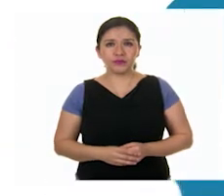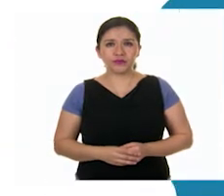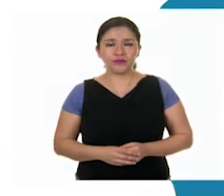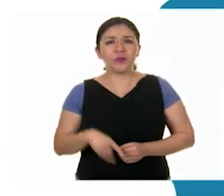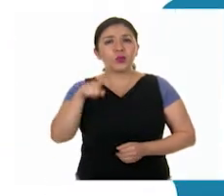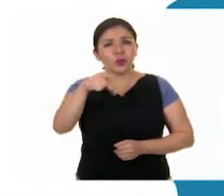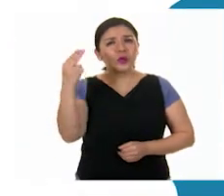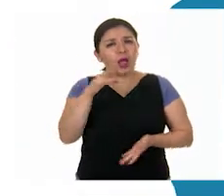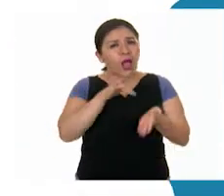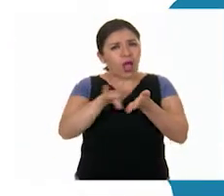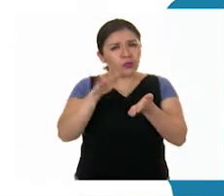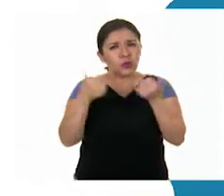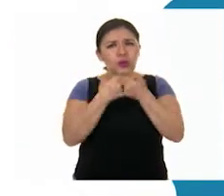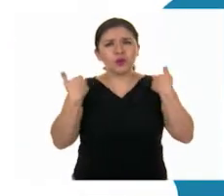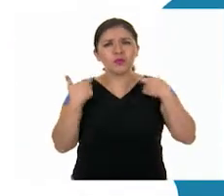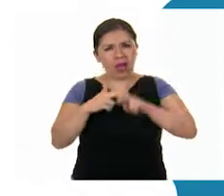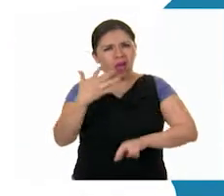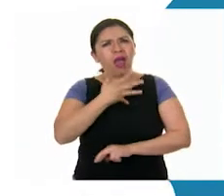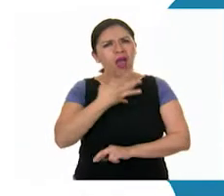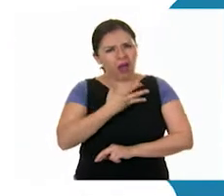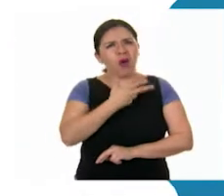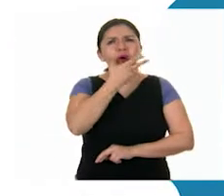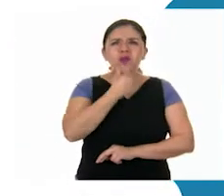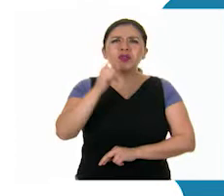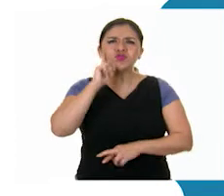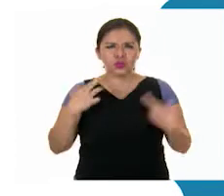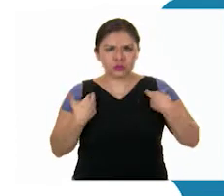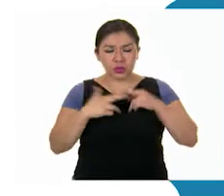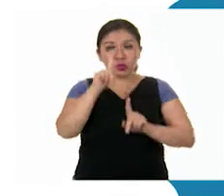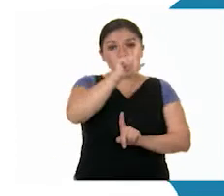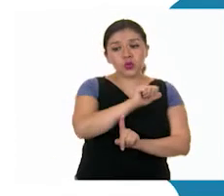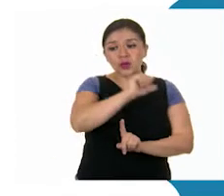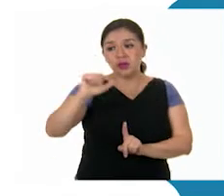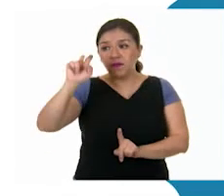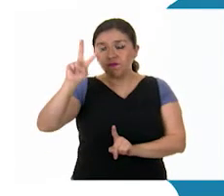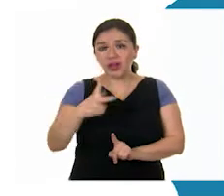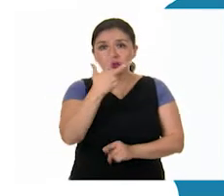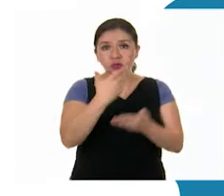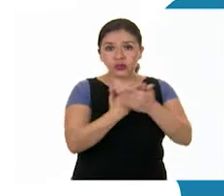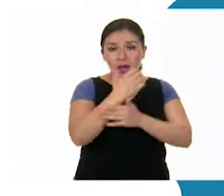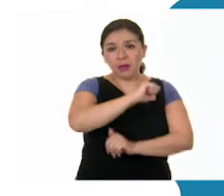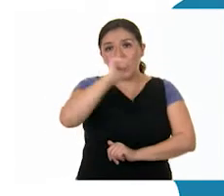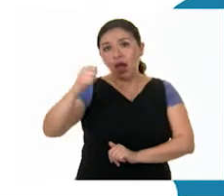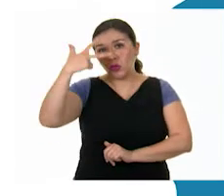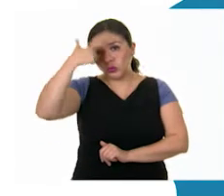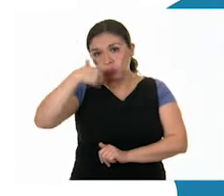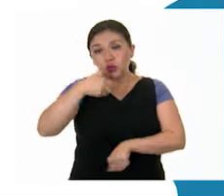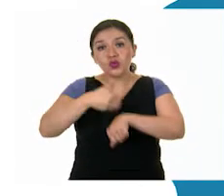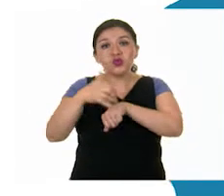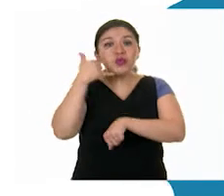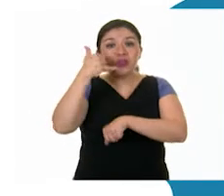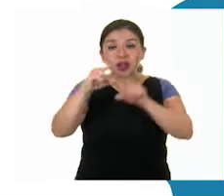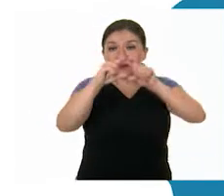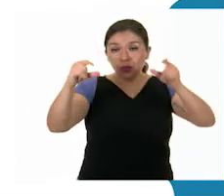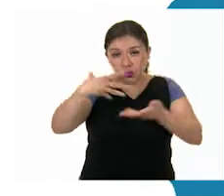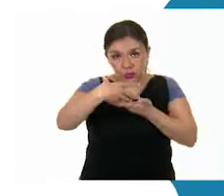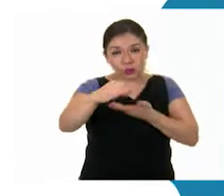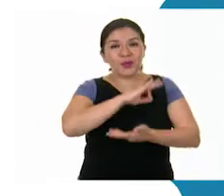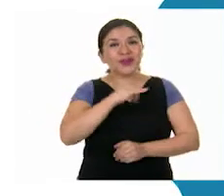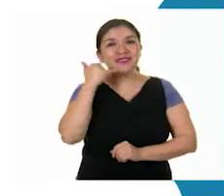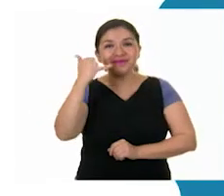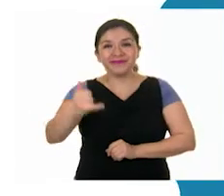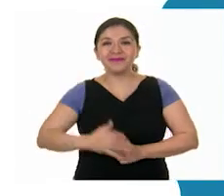Para apoyo pedagógico, hay maestras y maestros de lunes a viernes de 8 a 20 horas en el teléfono